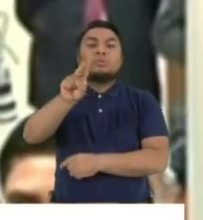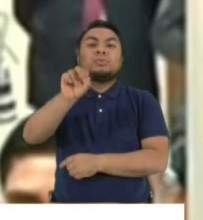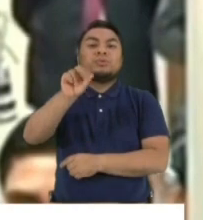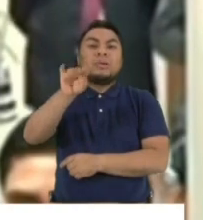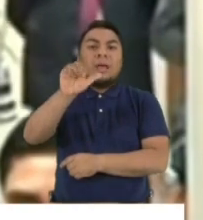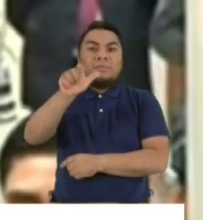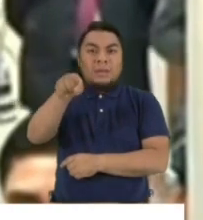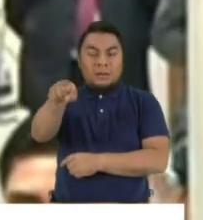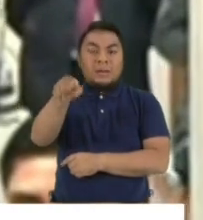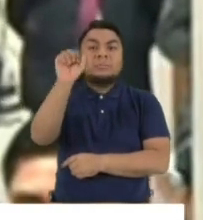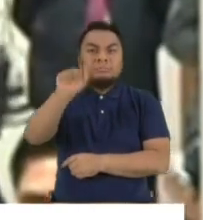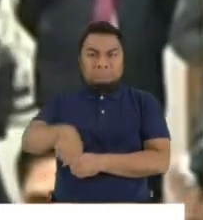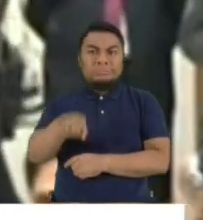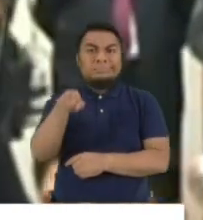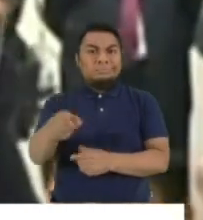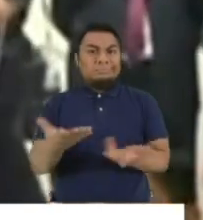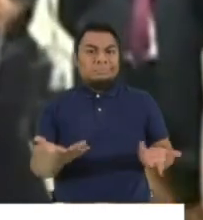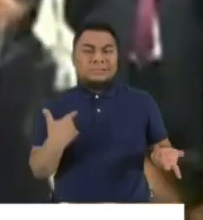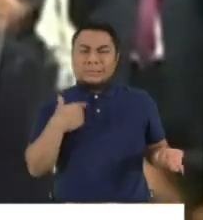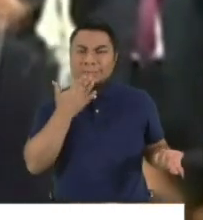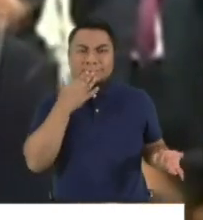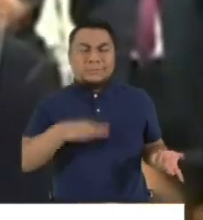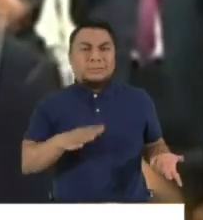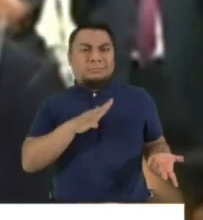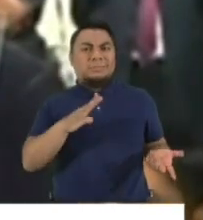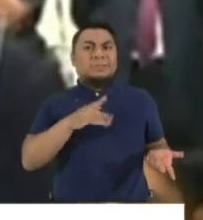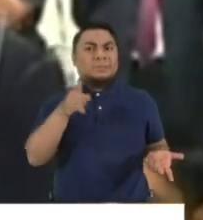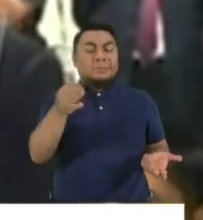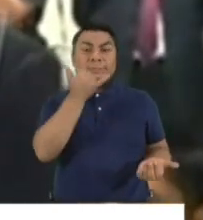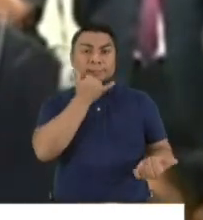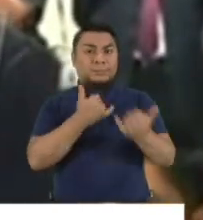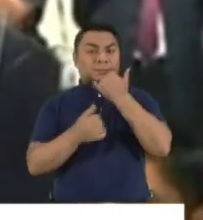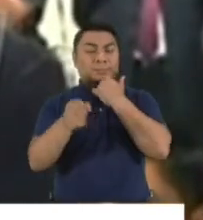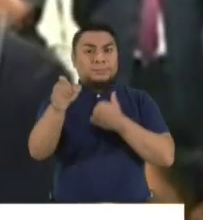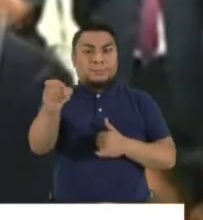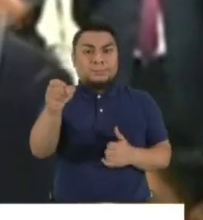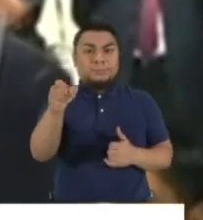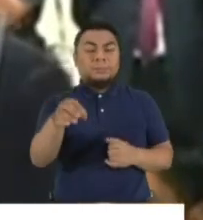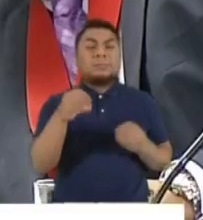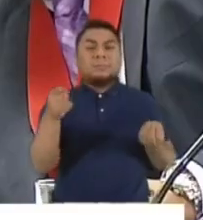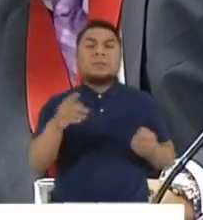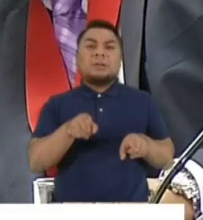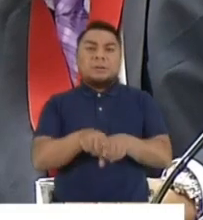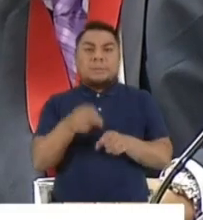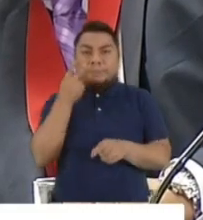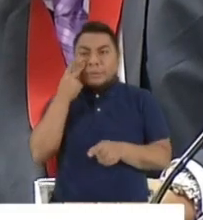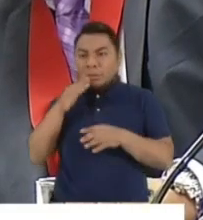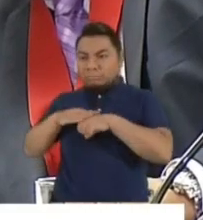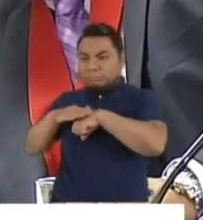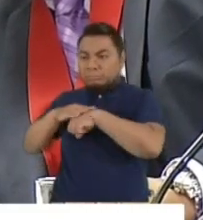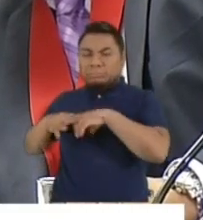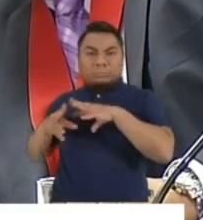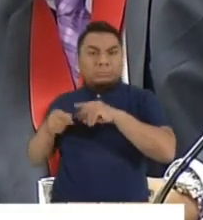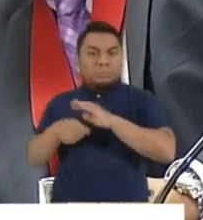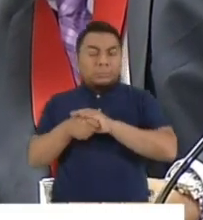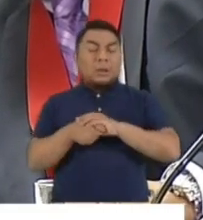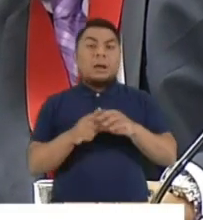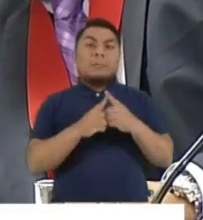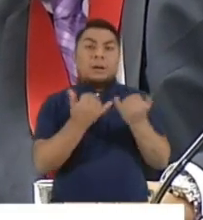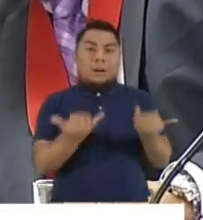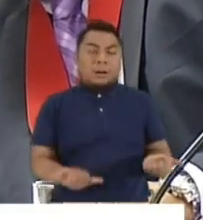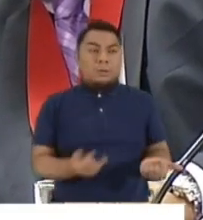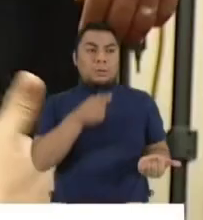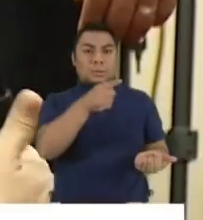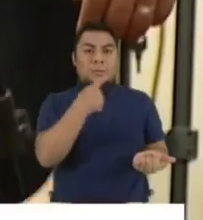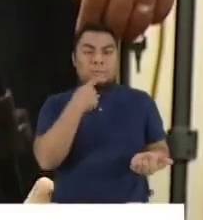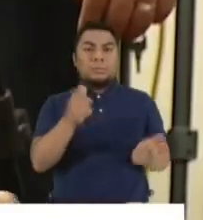Villarán ha tenido un comportamiento errático, mendaz. La Sala Penal de